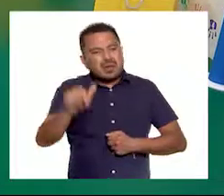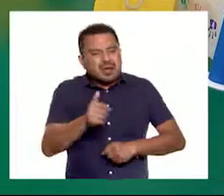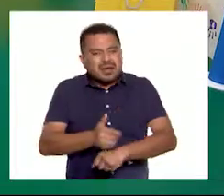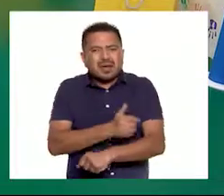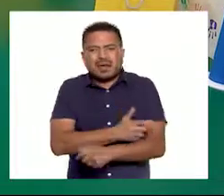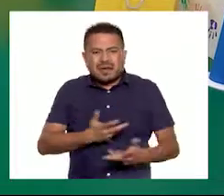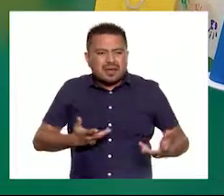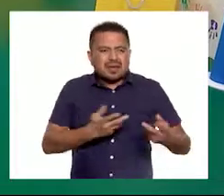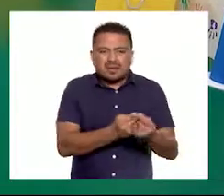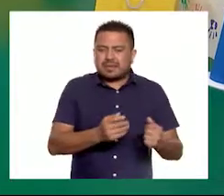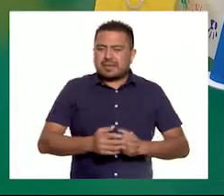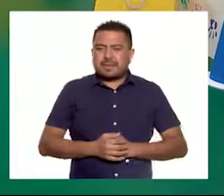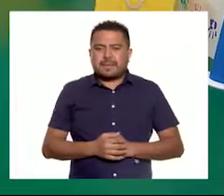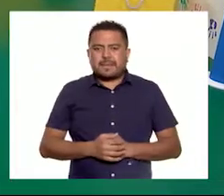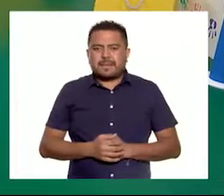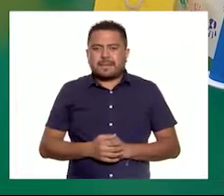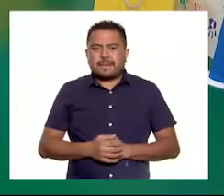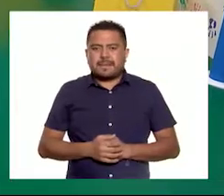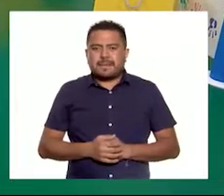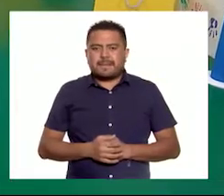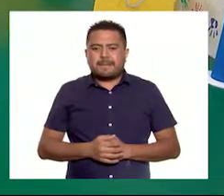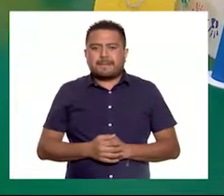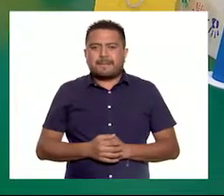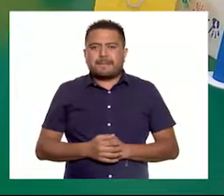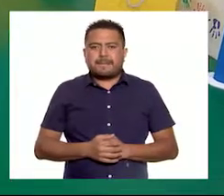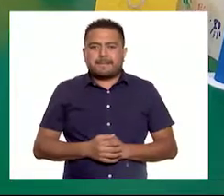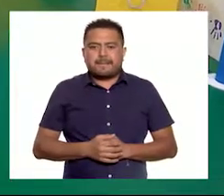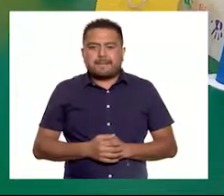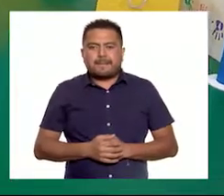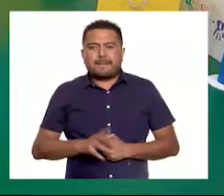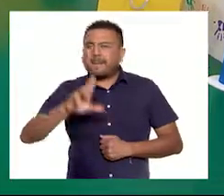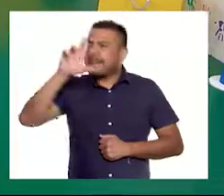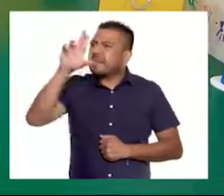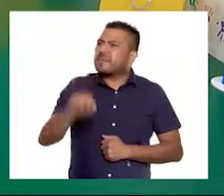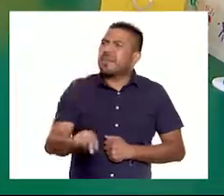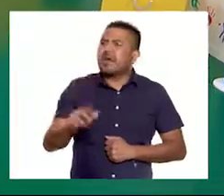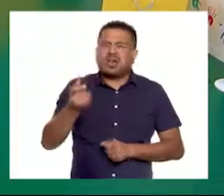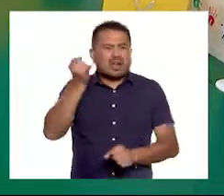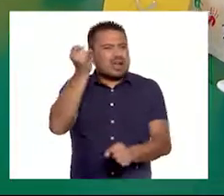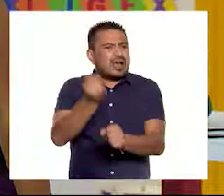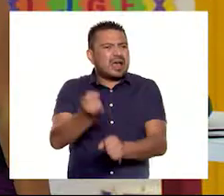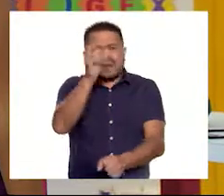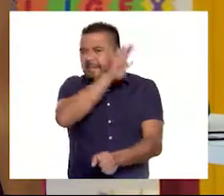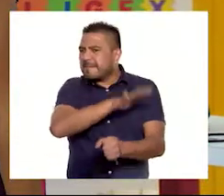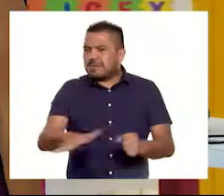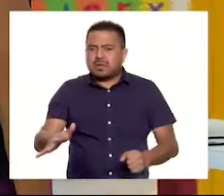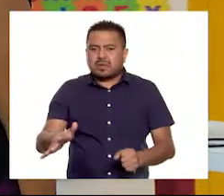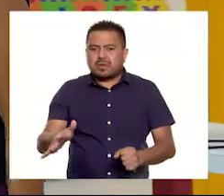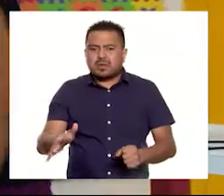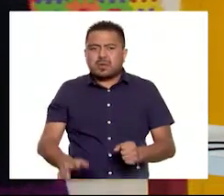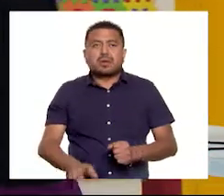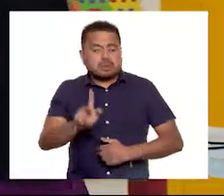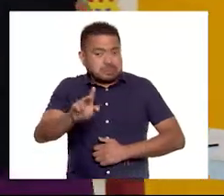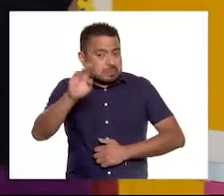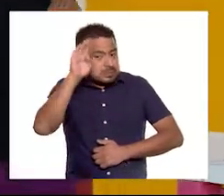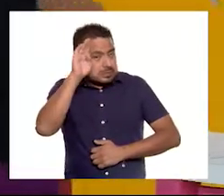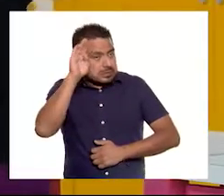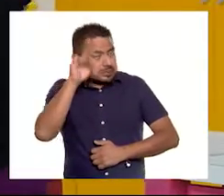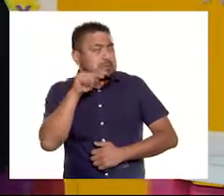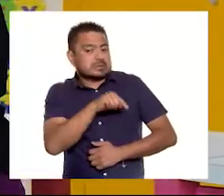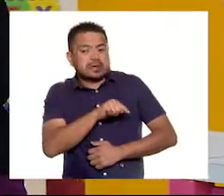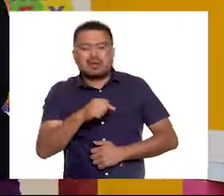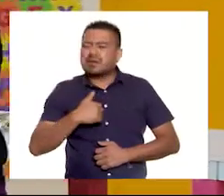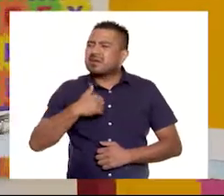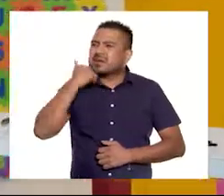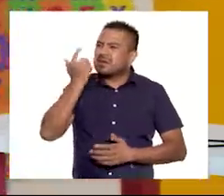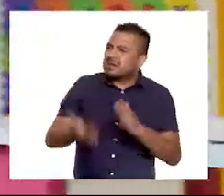acompaño. ¡Ah! ¡No! ¡Imposible! Pensó Sebastián. Yo